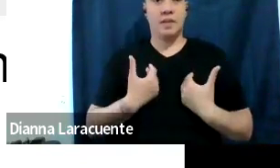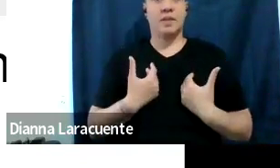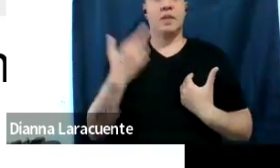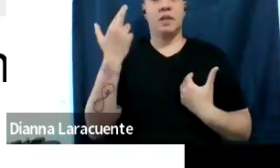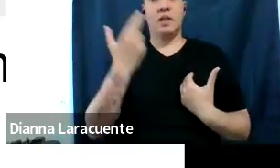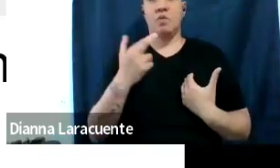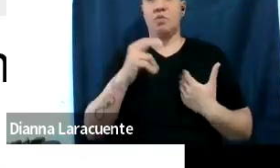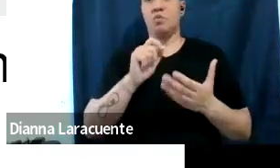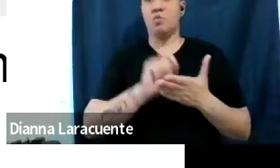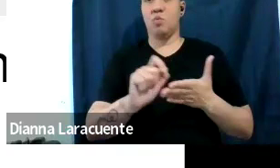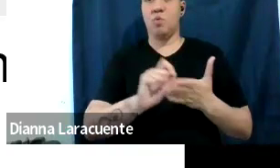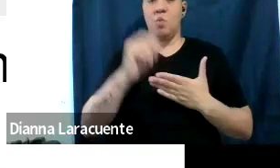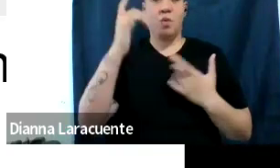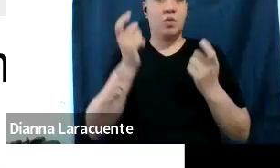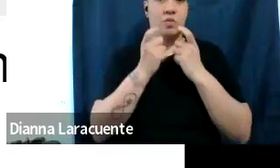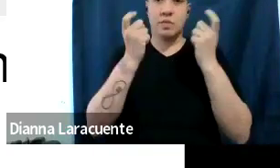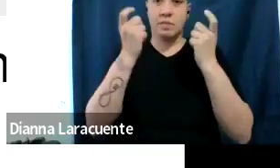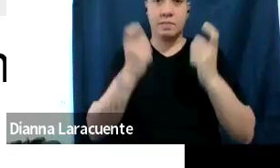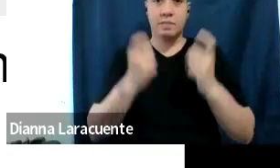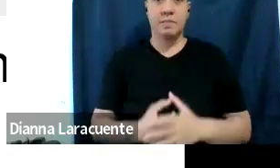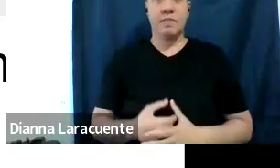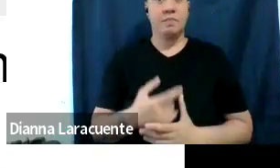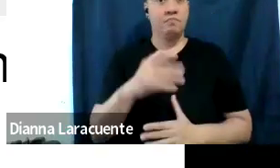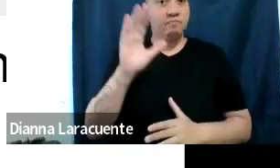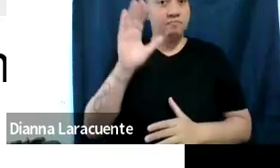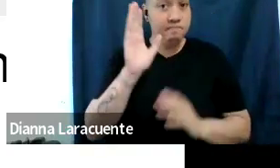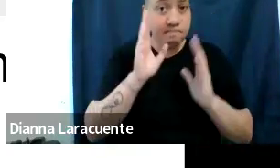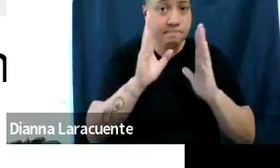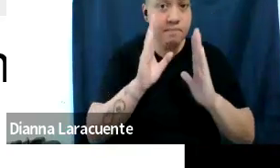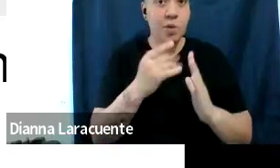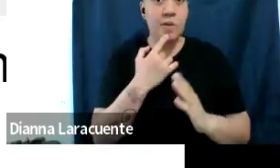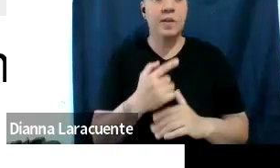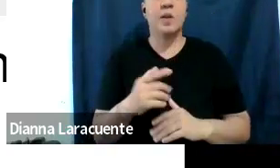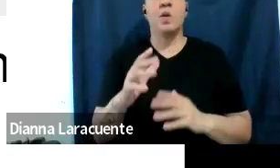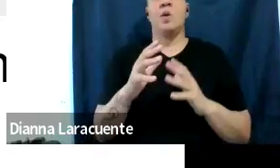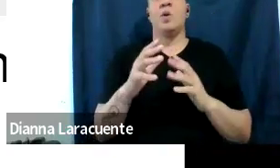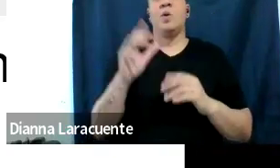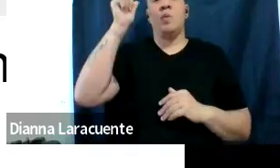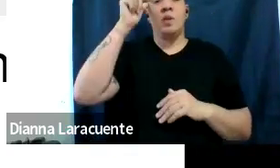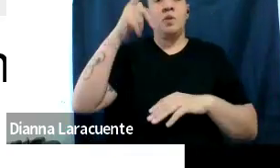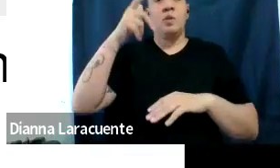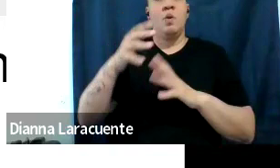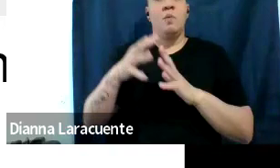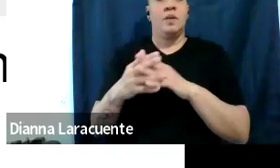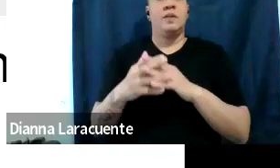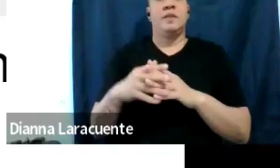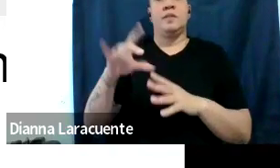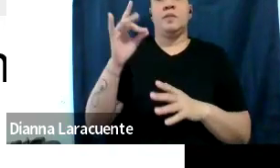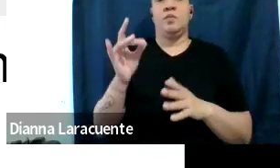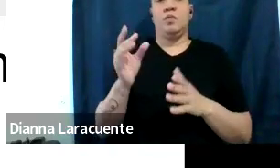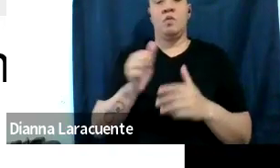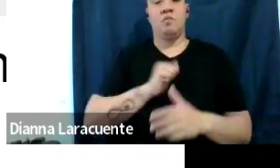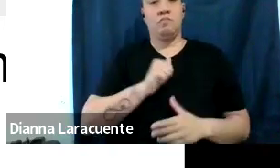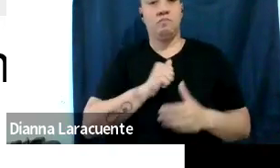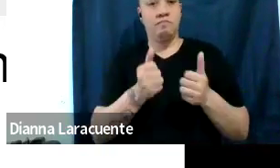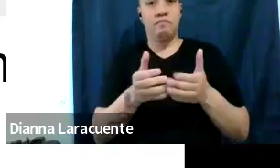¿Por qué no celebramos? Y miren lo que les dijo. El gobierno americano encontró en Puerto Rico una autonomía más amplia que